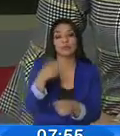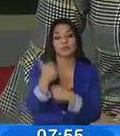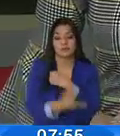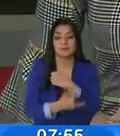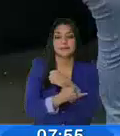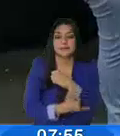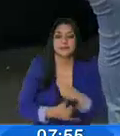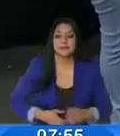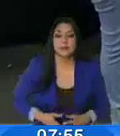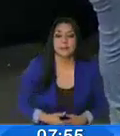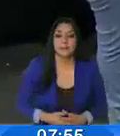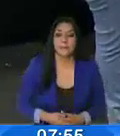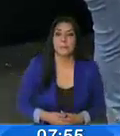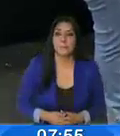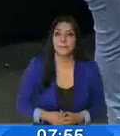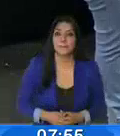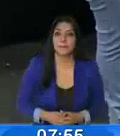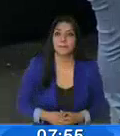extranjeros.